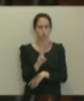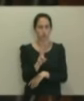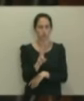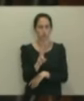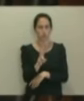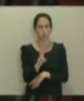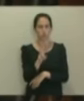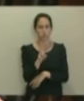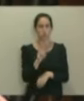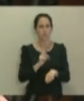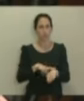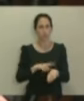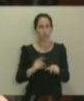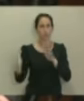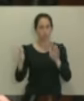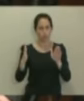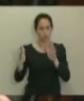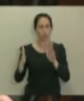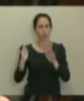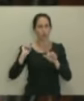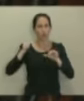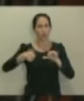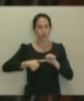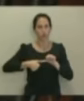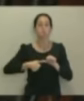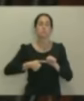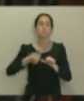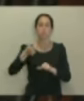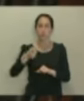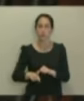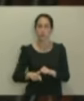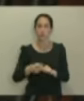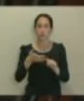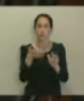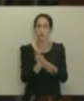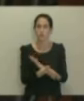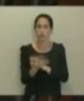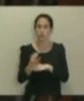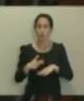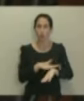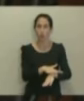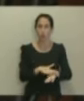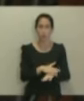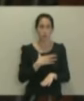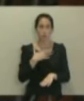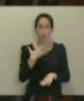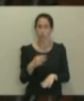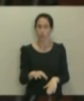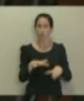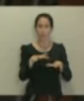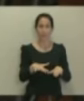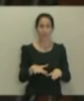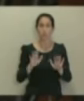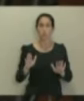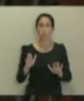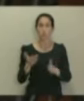tiempo, los hemos conocido, induce efectivamente a que el Gobierno pueda permanecer sin contar con